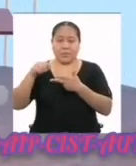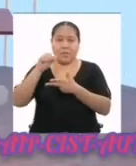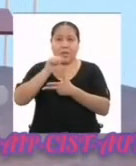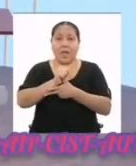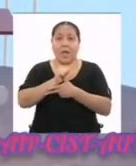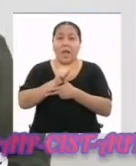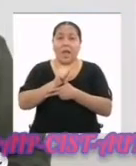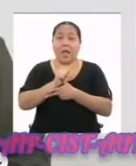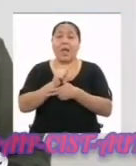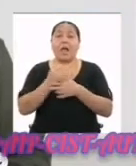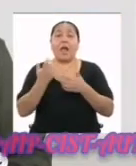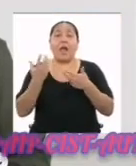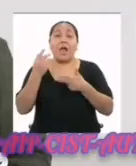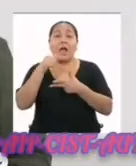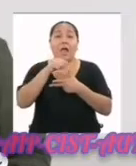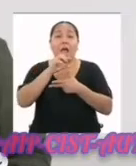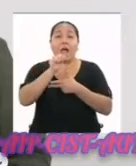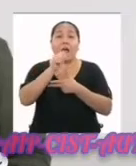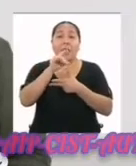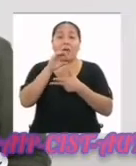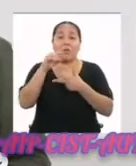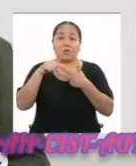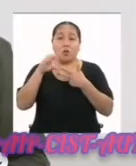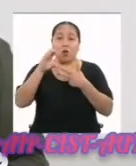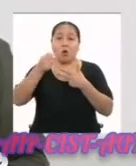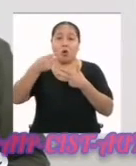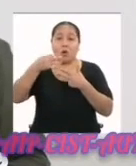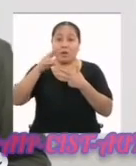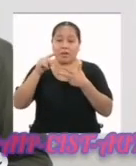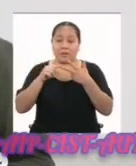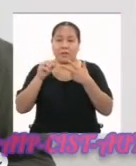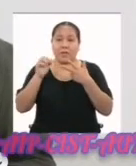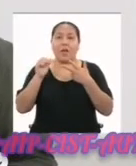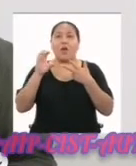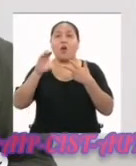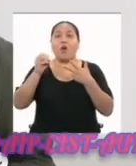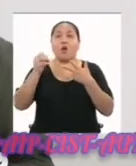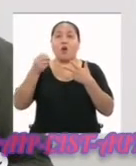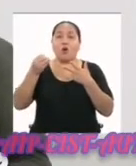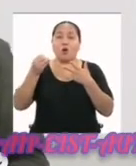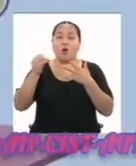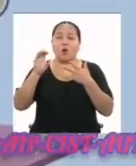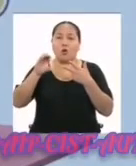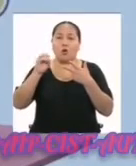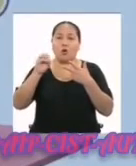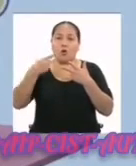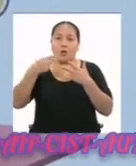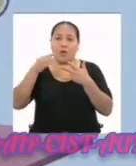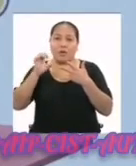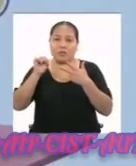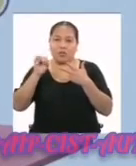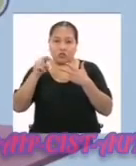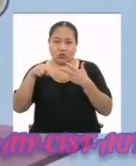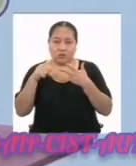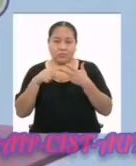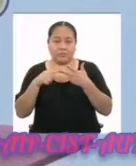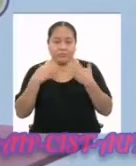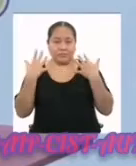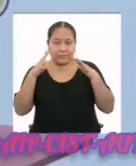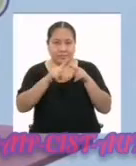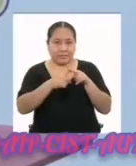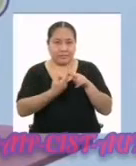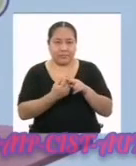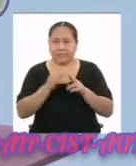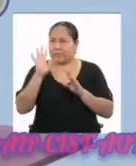y cohesión. Eso, muy bien. Ahora sí, empecemos. Profesora,